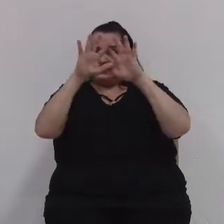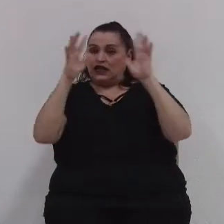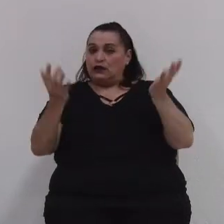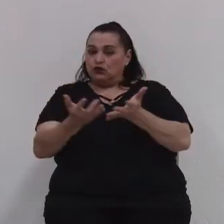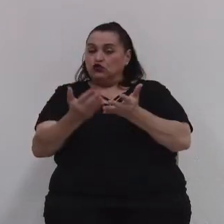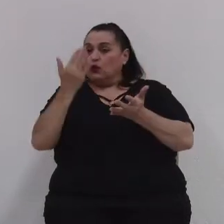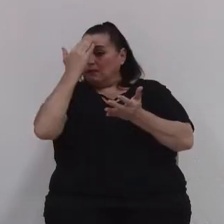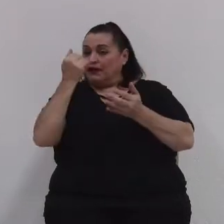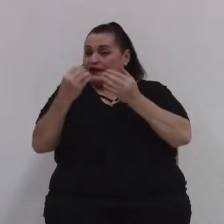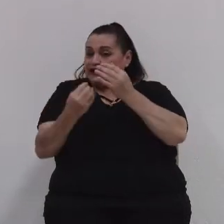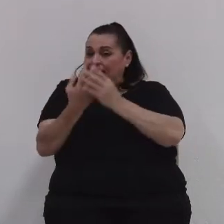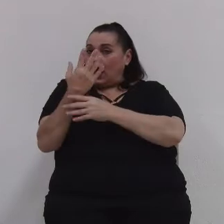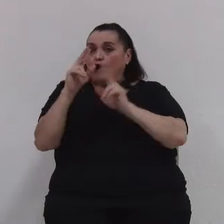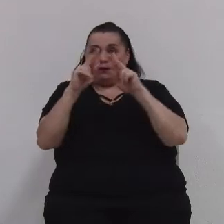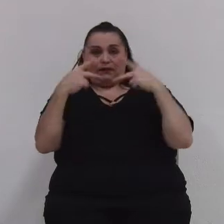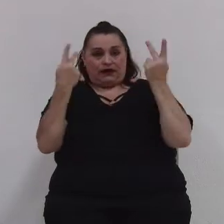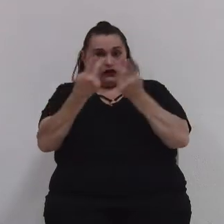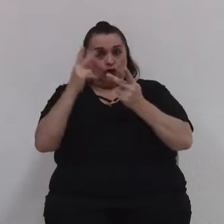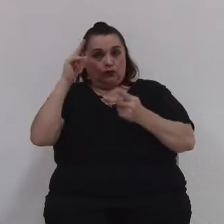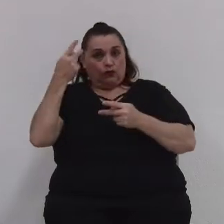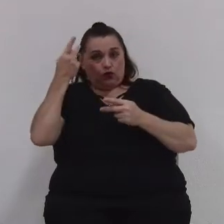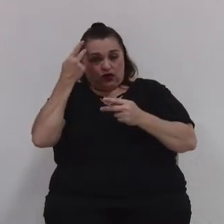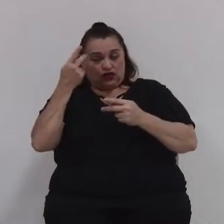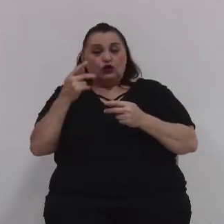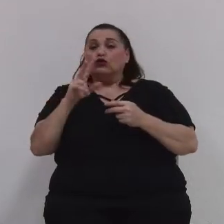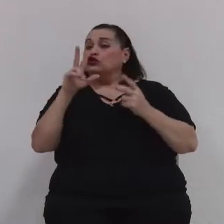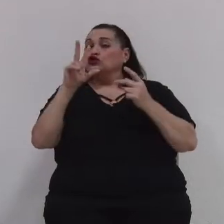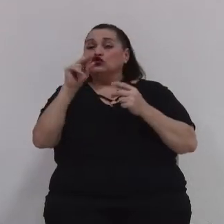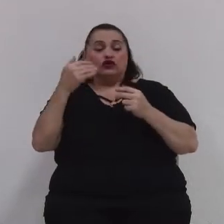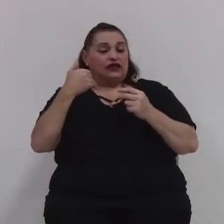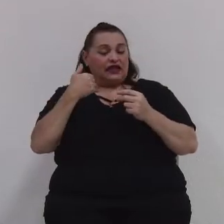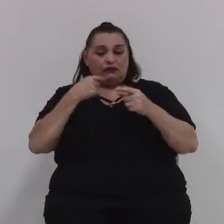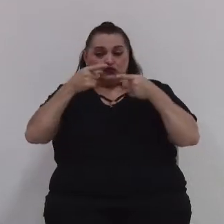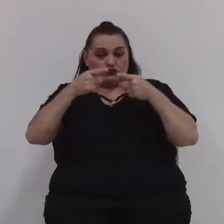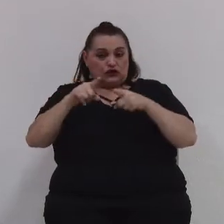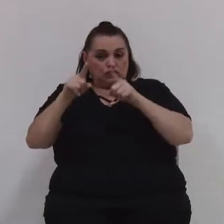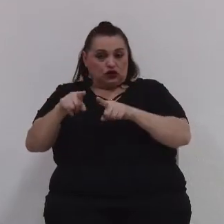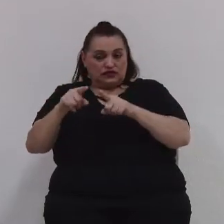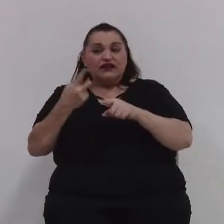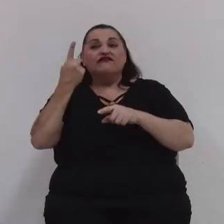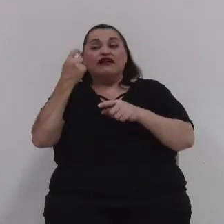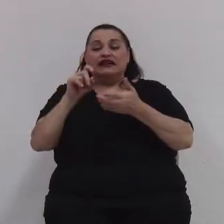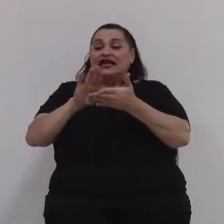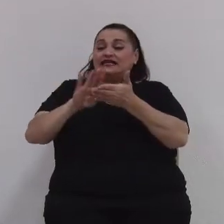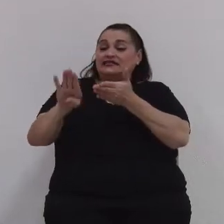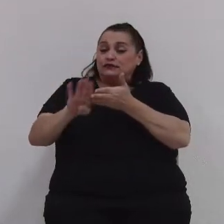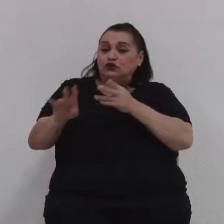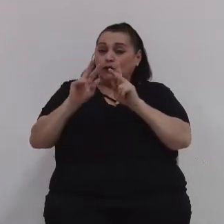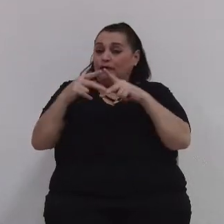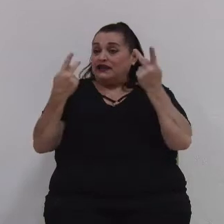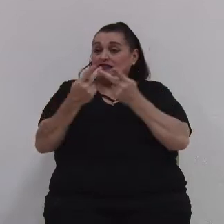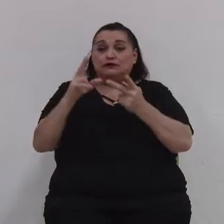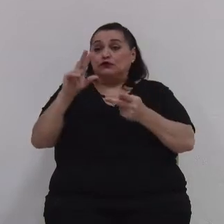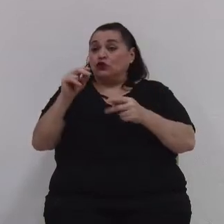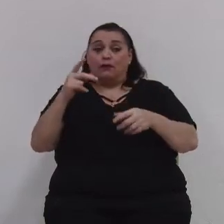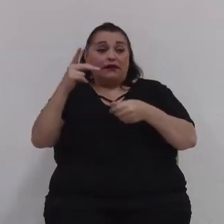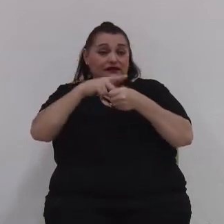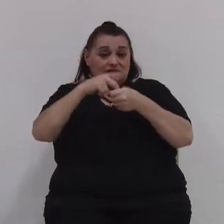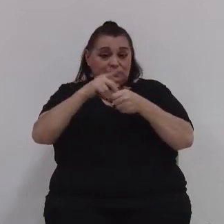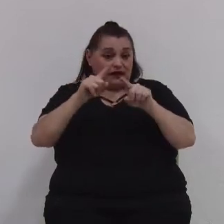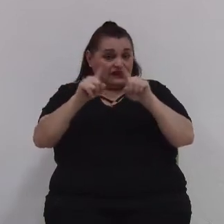para crear un partido, y prácticamente no tenemos causales de desinscripción de partidos, aunque no participen en